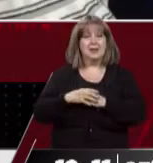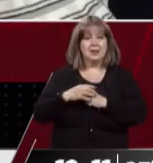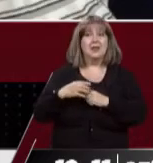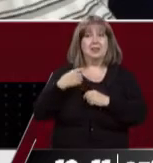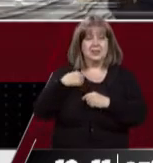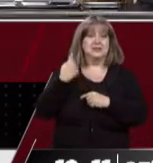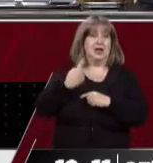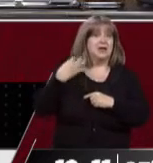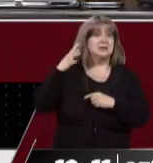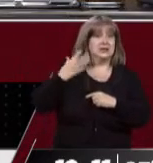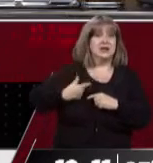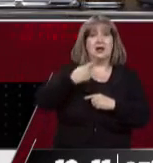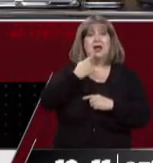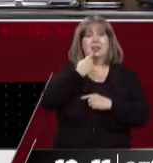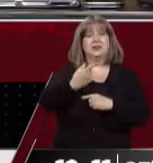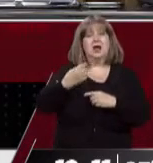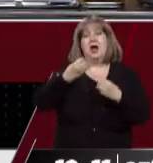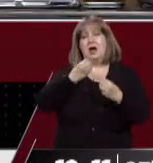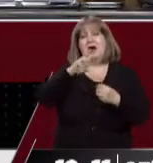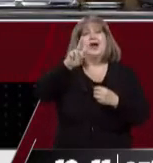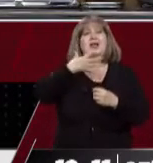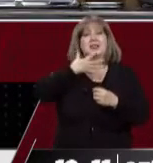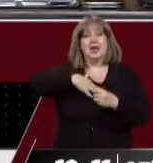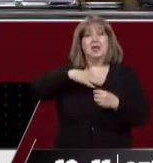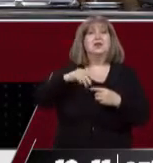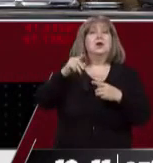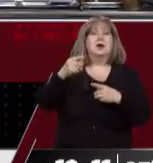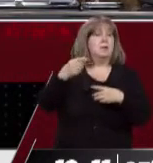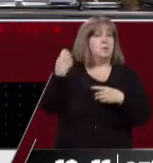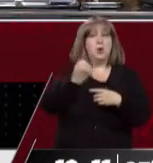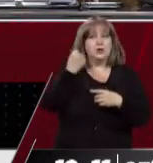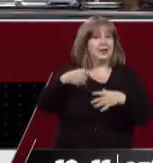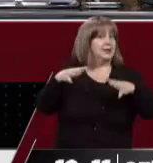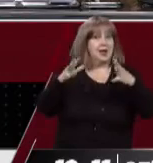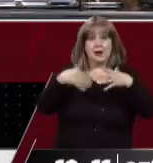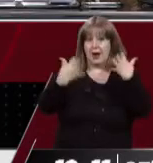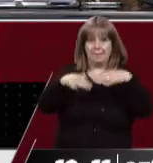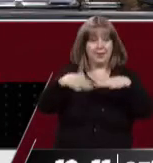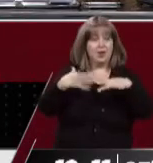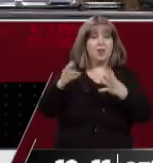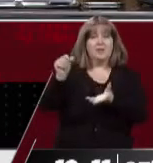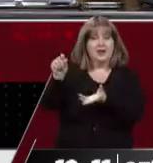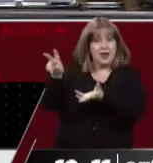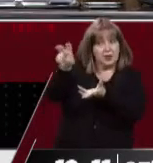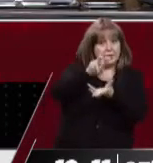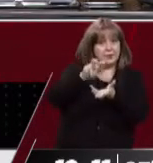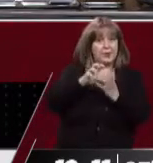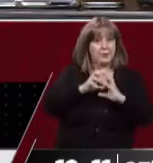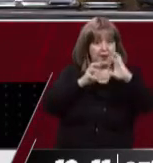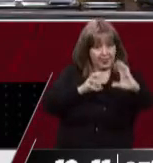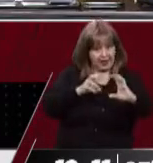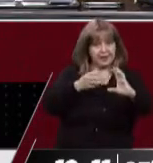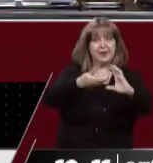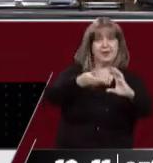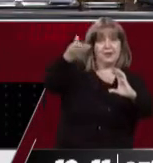el valor y se pueda viajar, es lo mejor, ¿no? Y lo primordial para la salud de Beni. O sea, también acompañaría